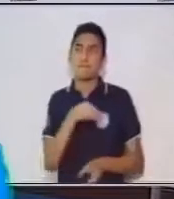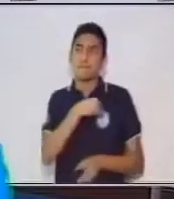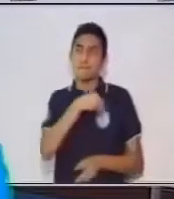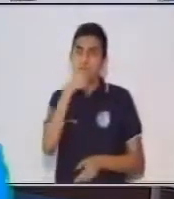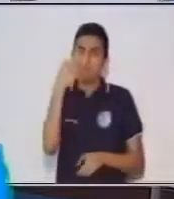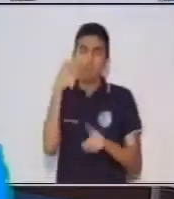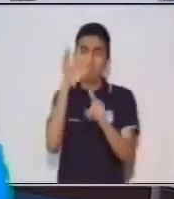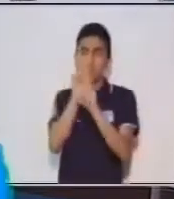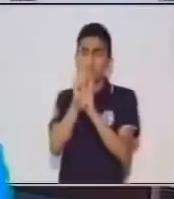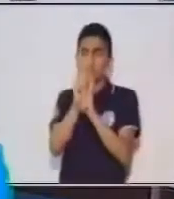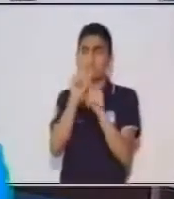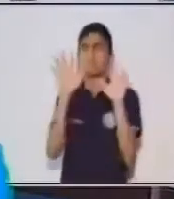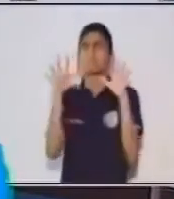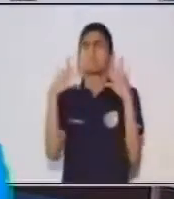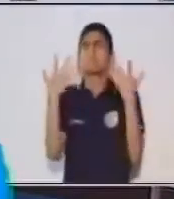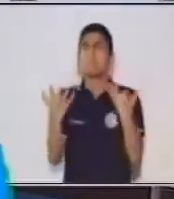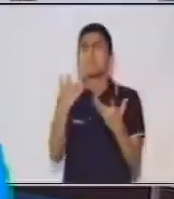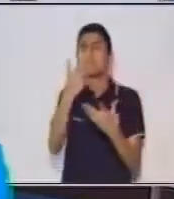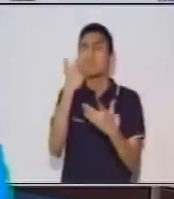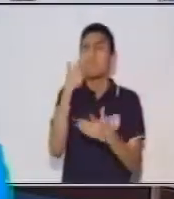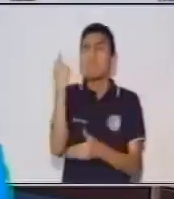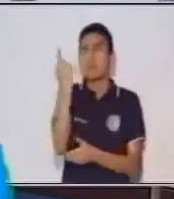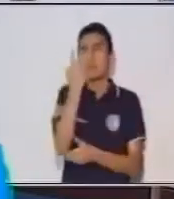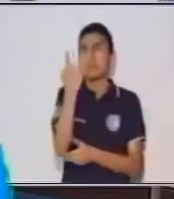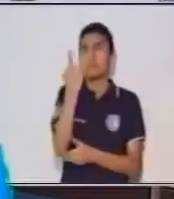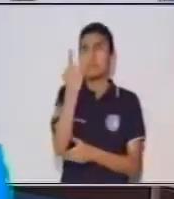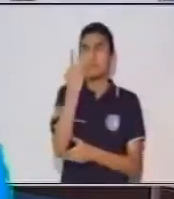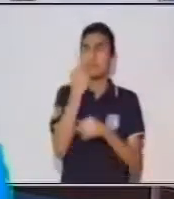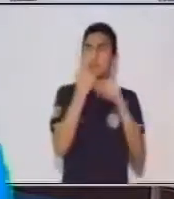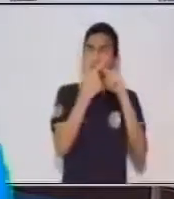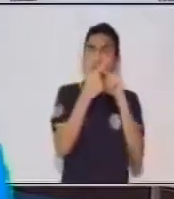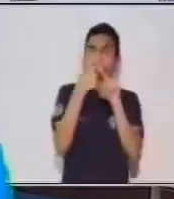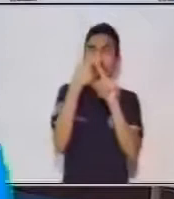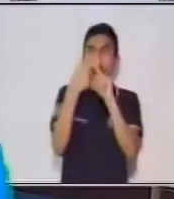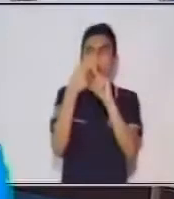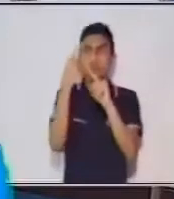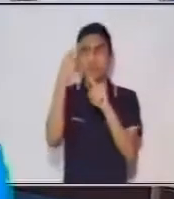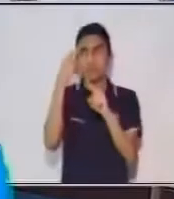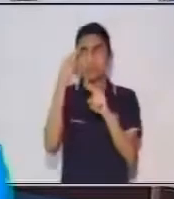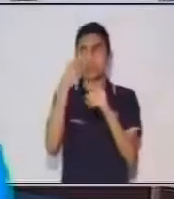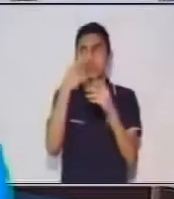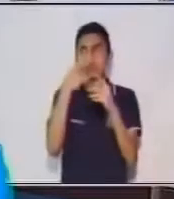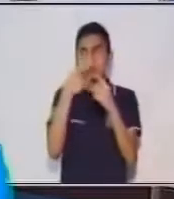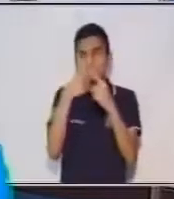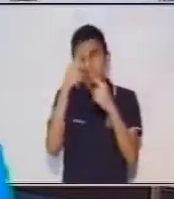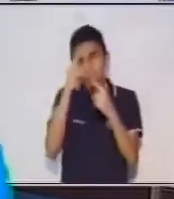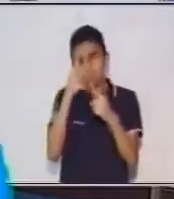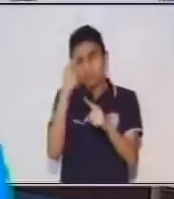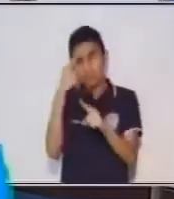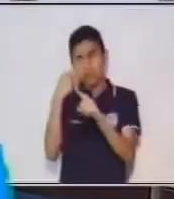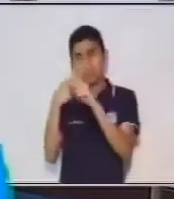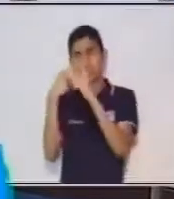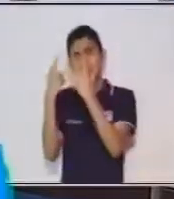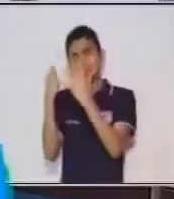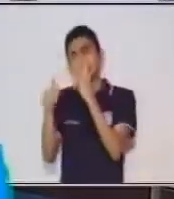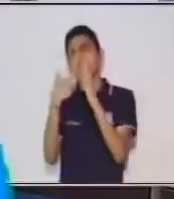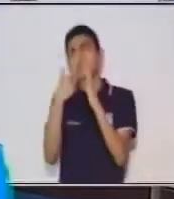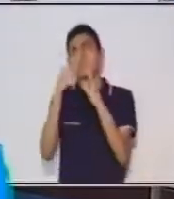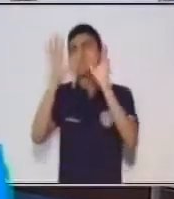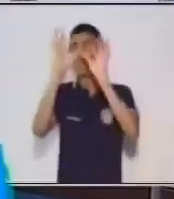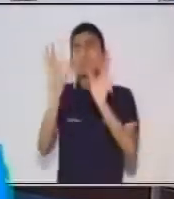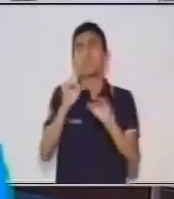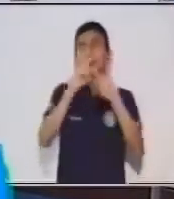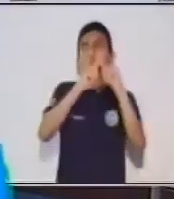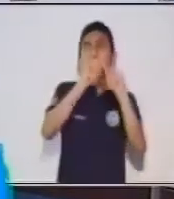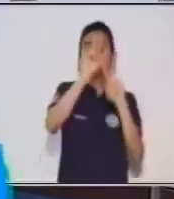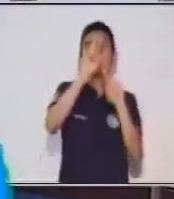entonces que este trinomio x cuadrado más 5x más 6 es un trinomio de la forma